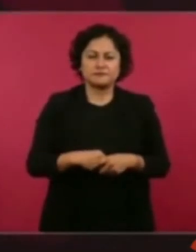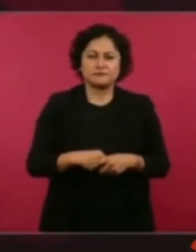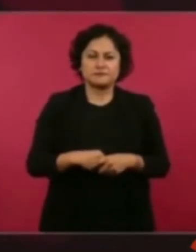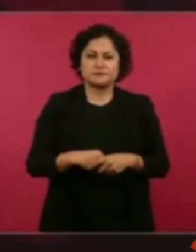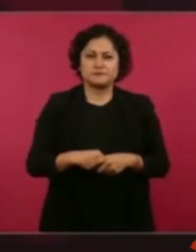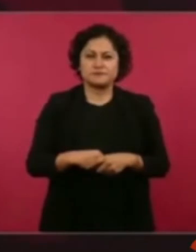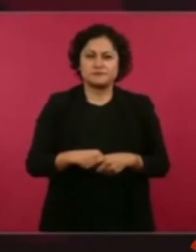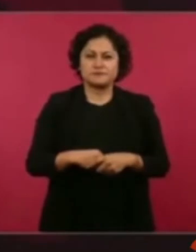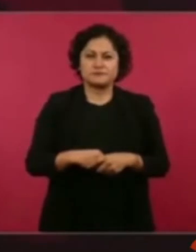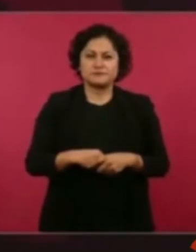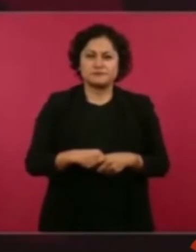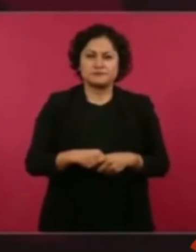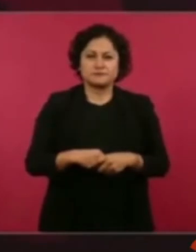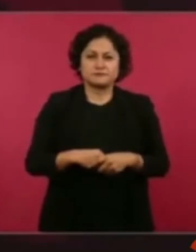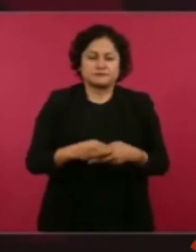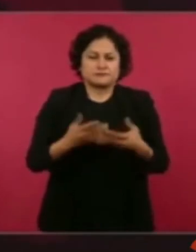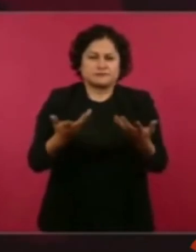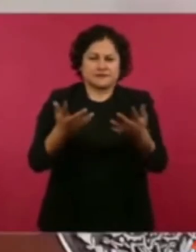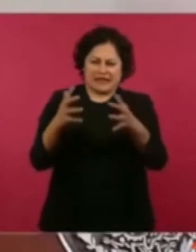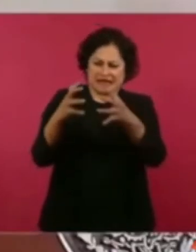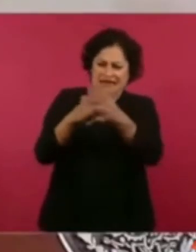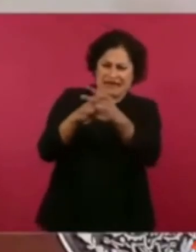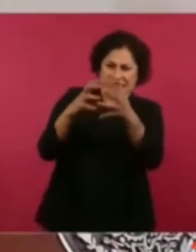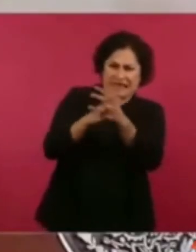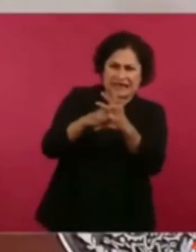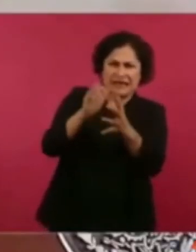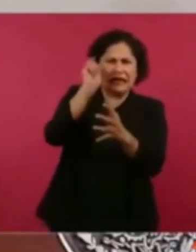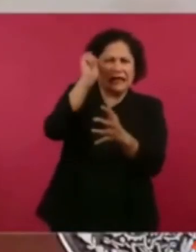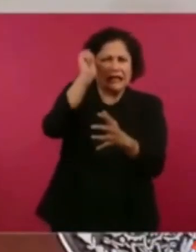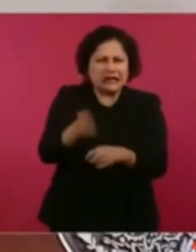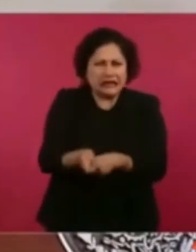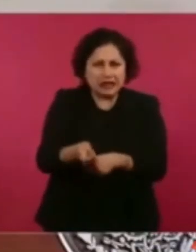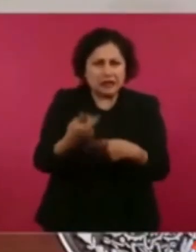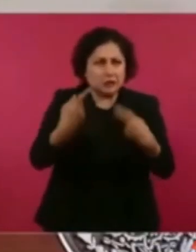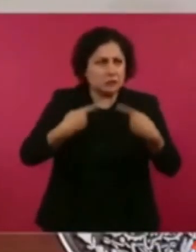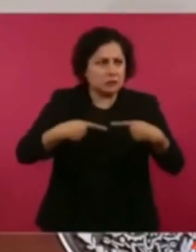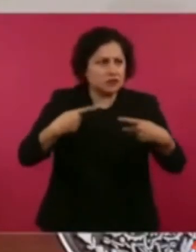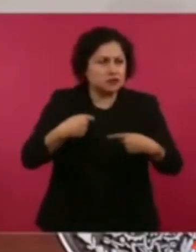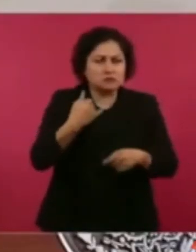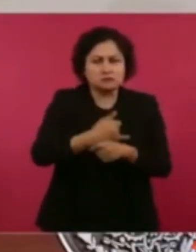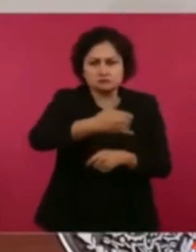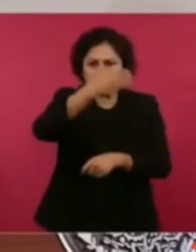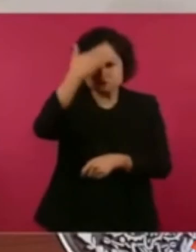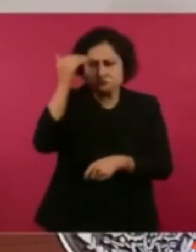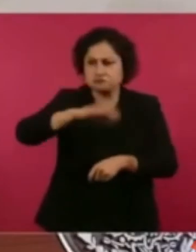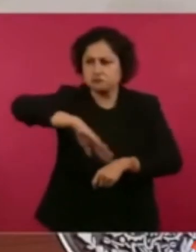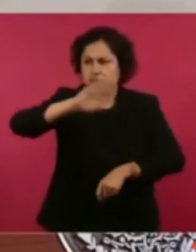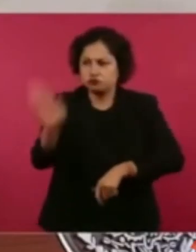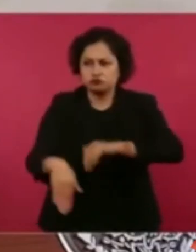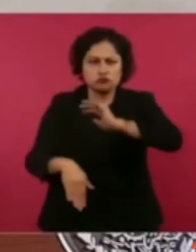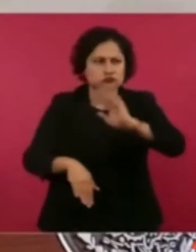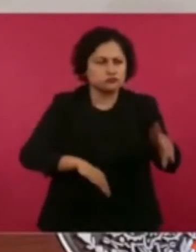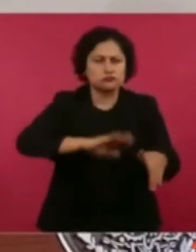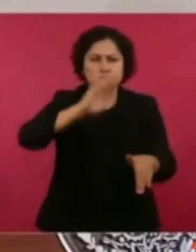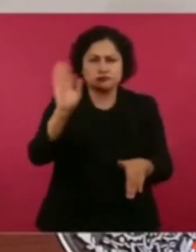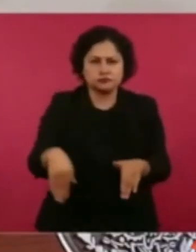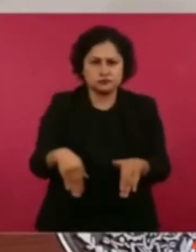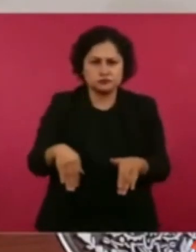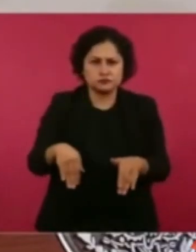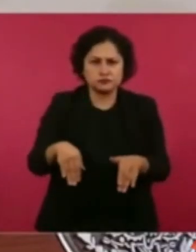la muerte de inocentes en todos los países del mundo donde hay confrontación.